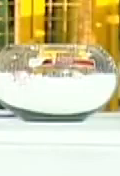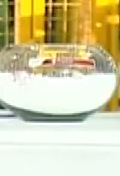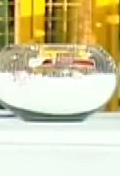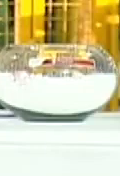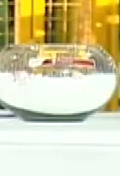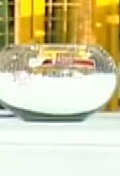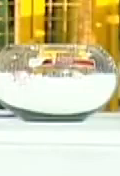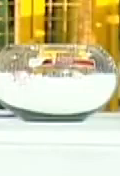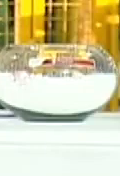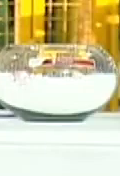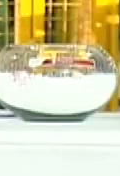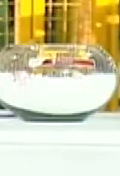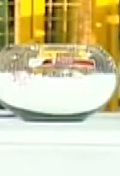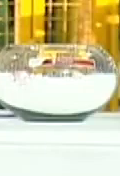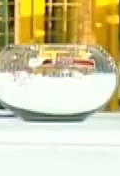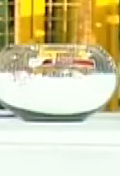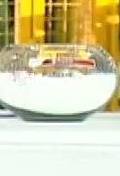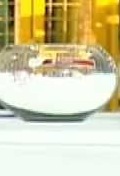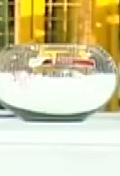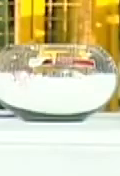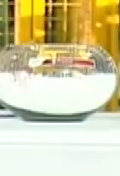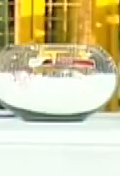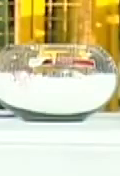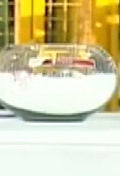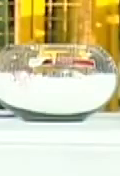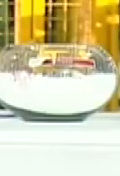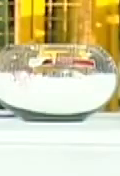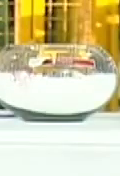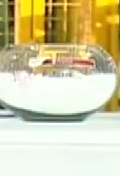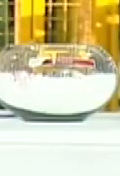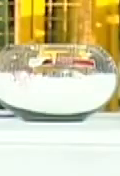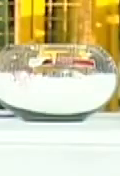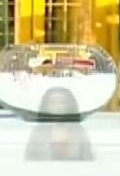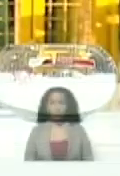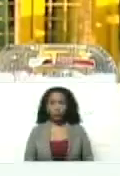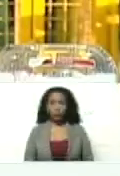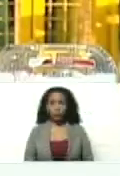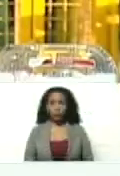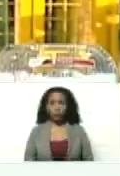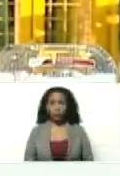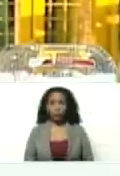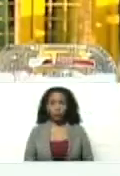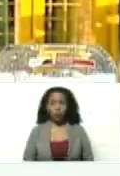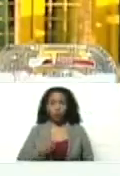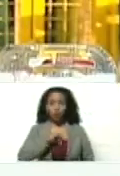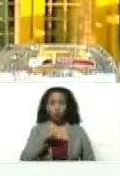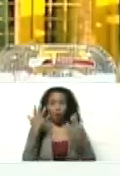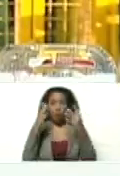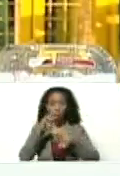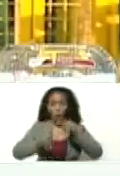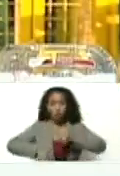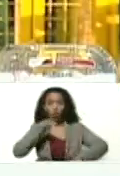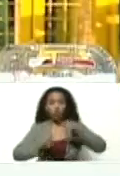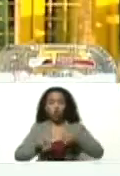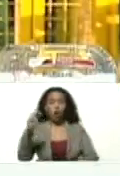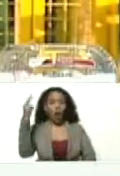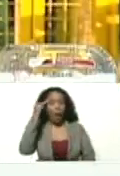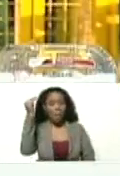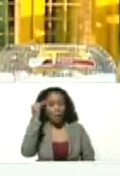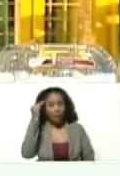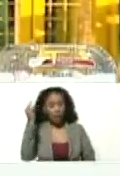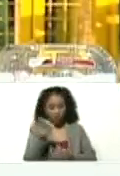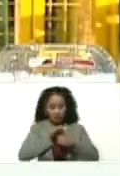científico nuestro, el que todos los días practicamos y construimos con nuestras manos, con nuestra mente, con